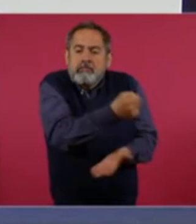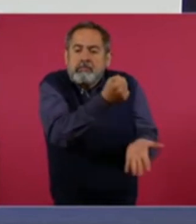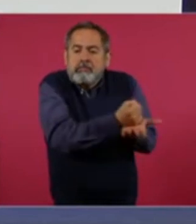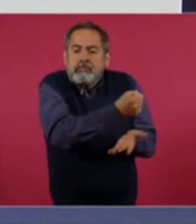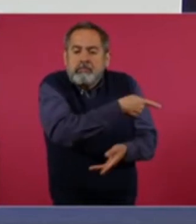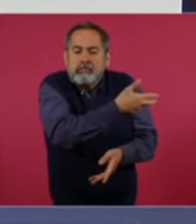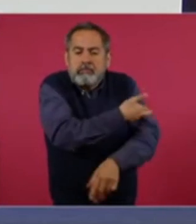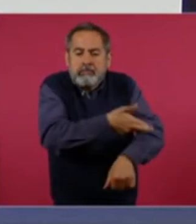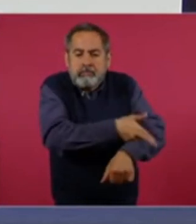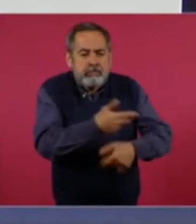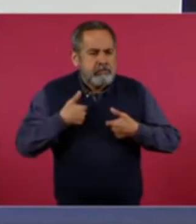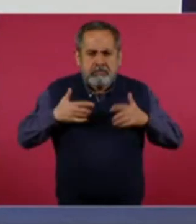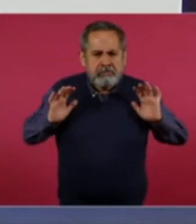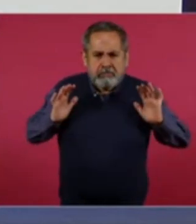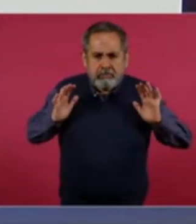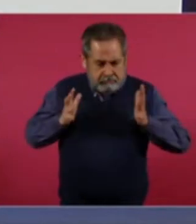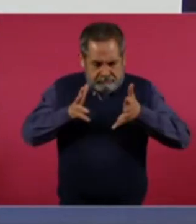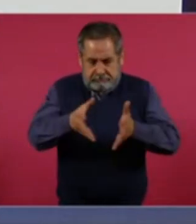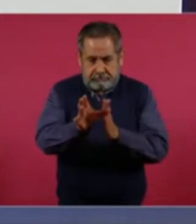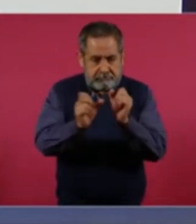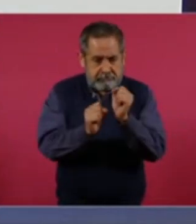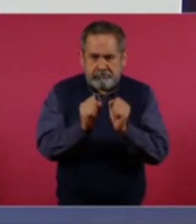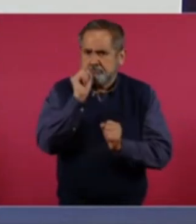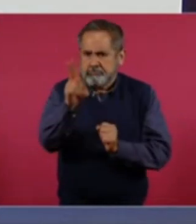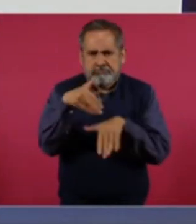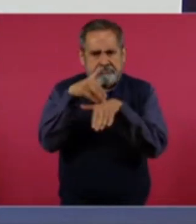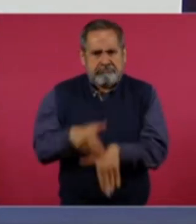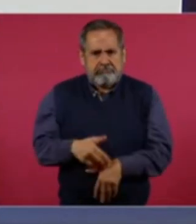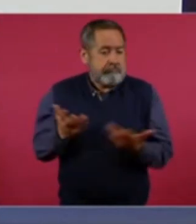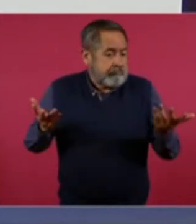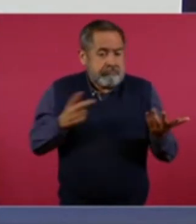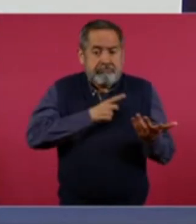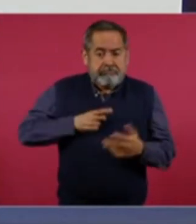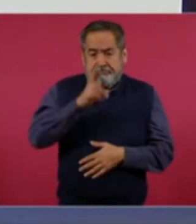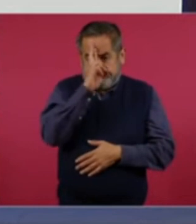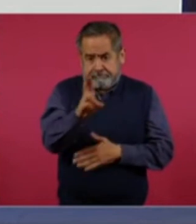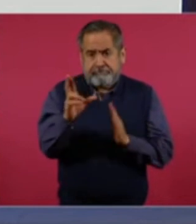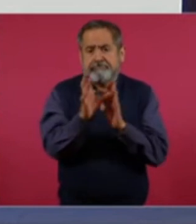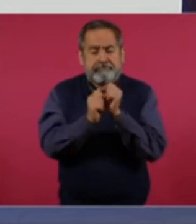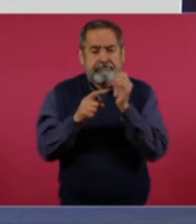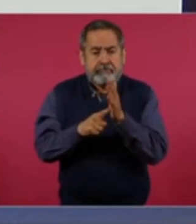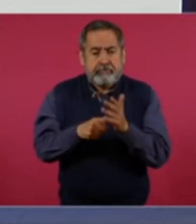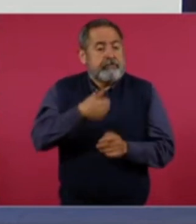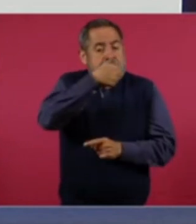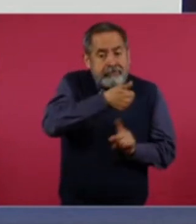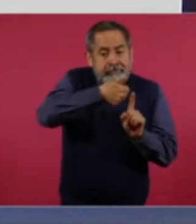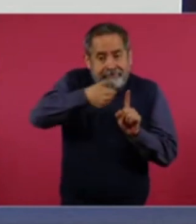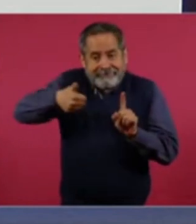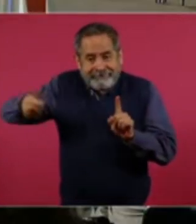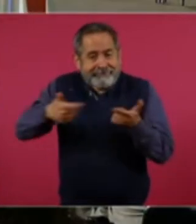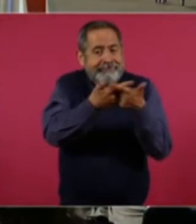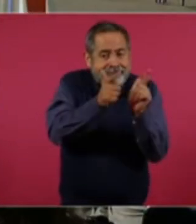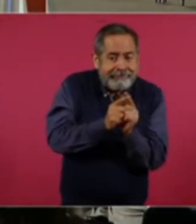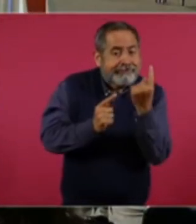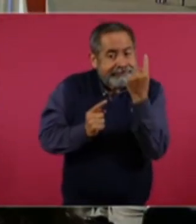la sobrerepresentación. Entonces, esto es lo que uno debe aplicar por cada uno de los partidos. tiene que verlo